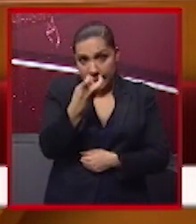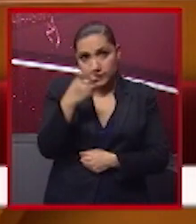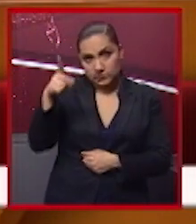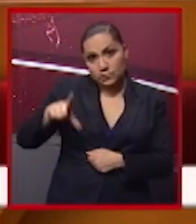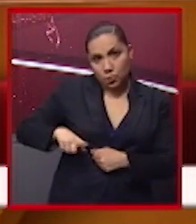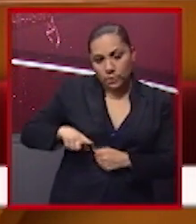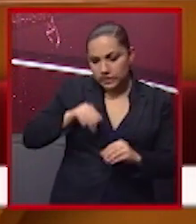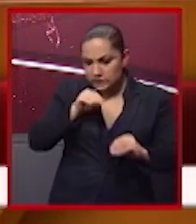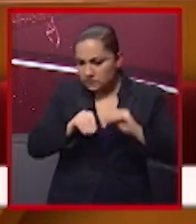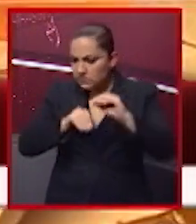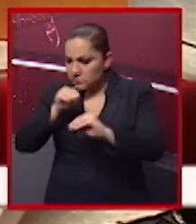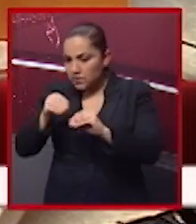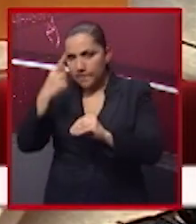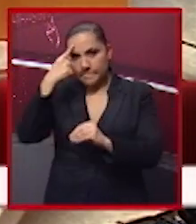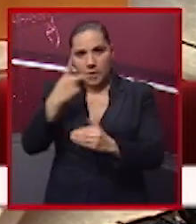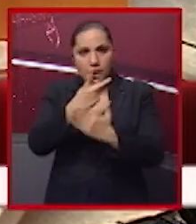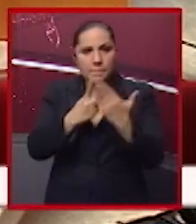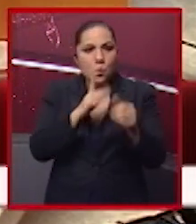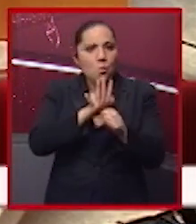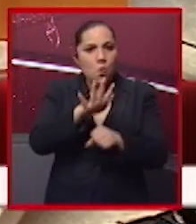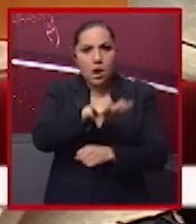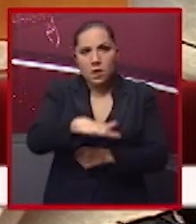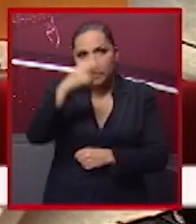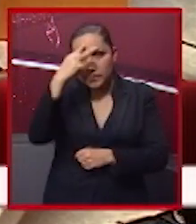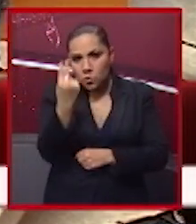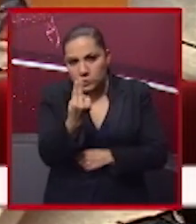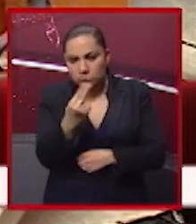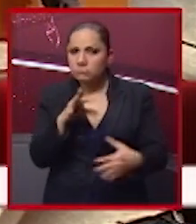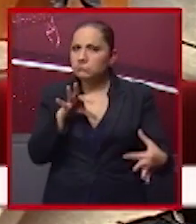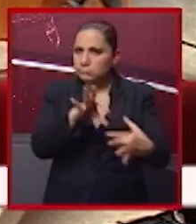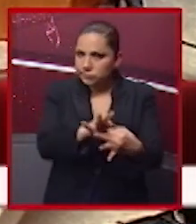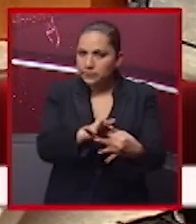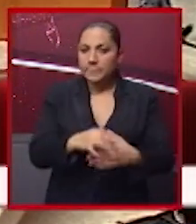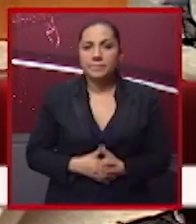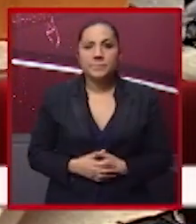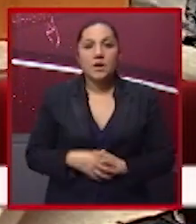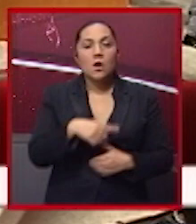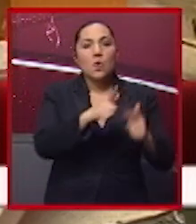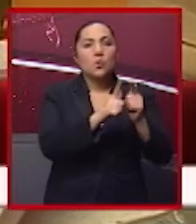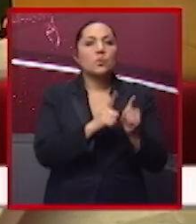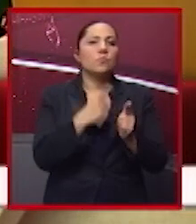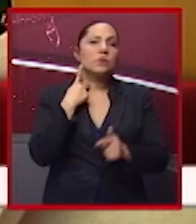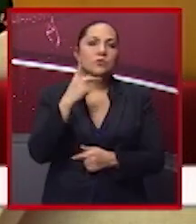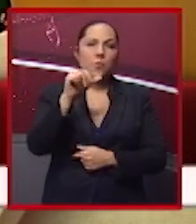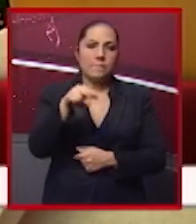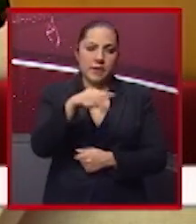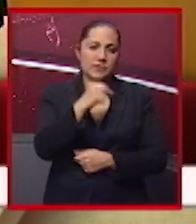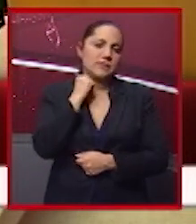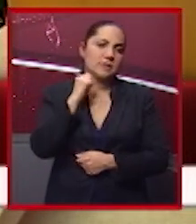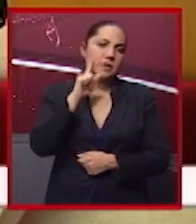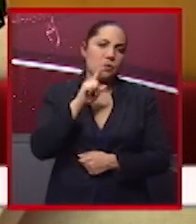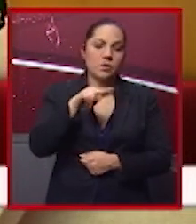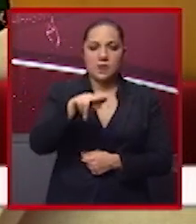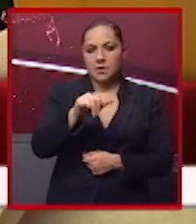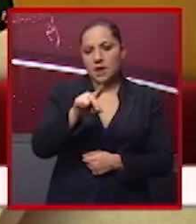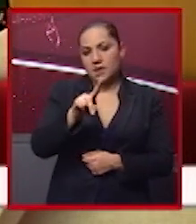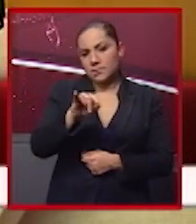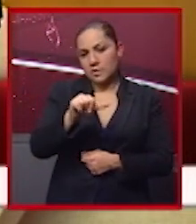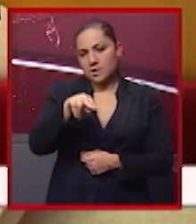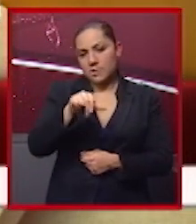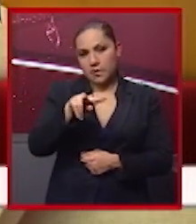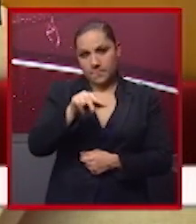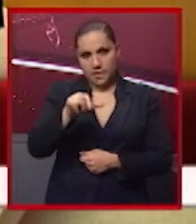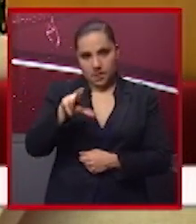México requiere. Bueno, por la bancada de Acción Nacional, la senadora Nadia Navarro criticó que son insuficientes las acciones